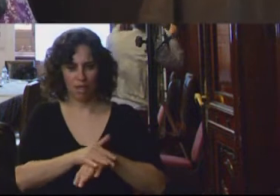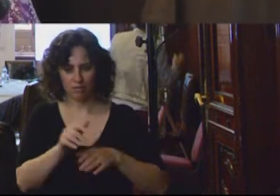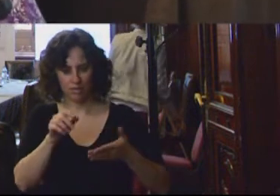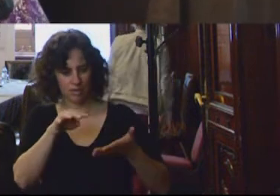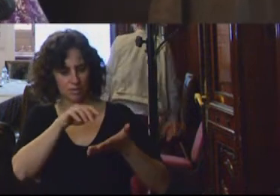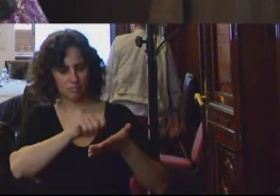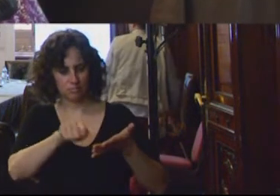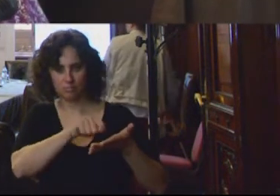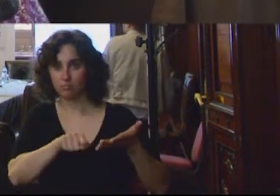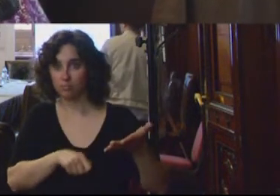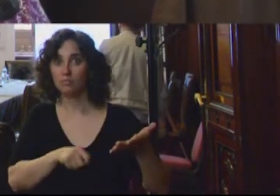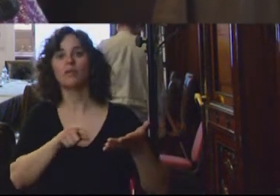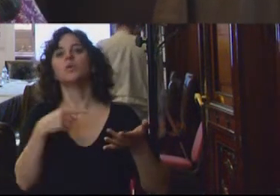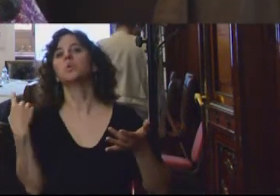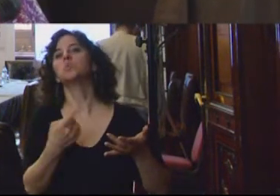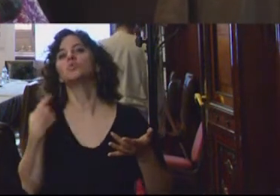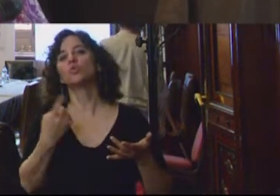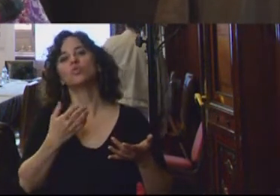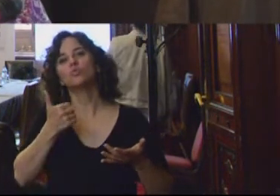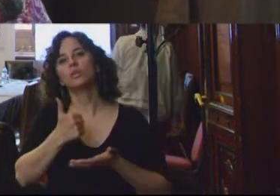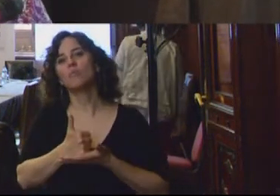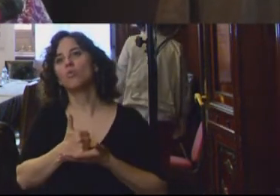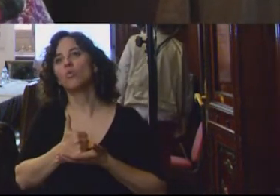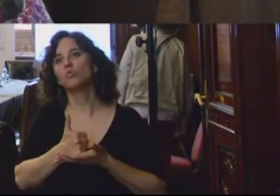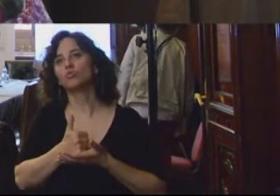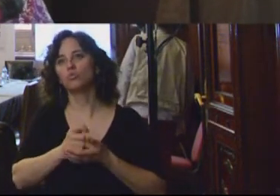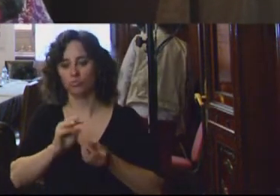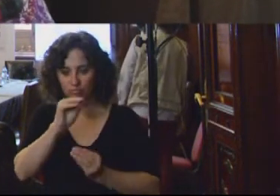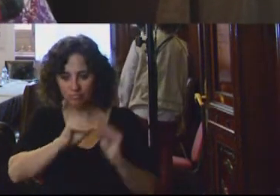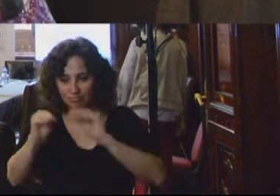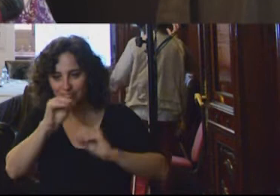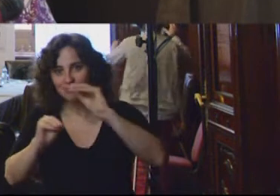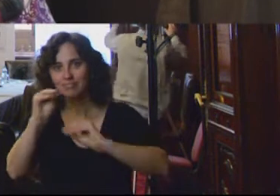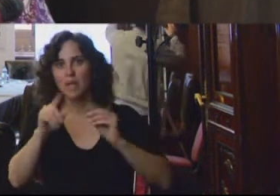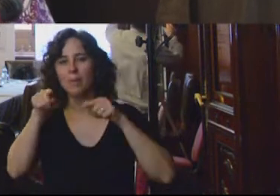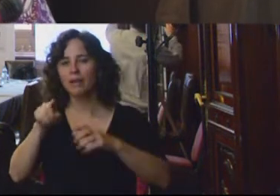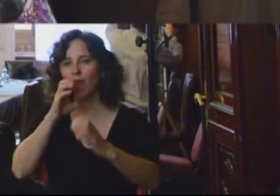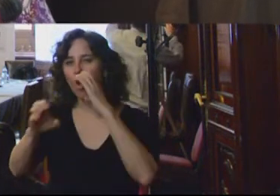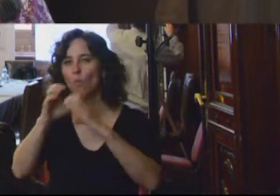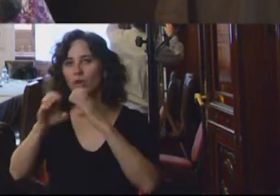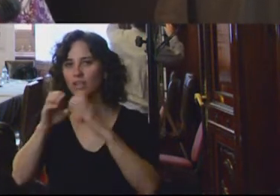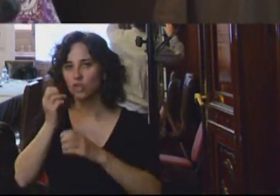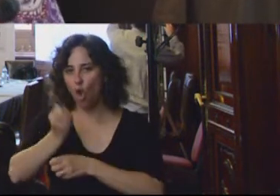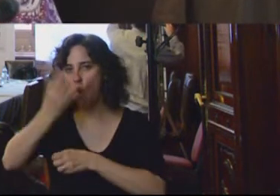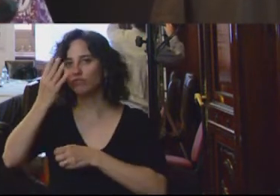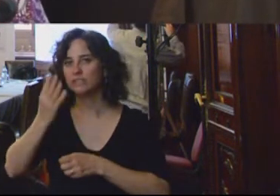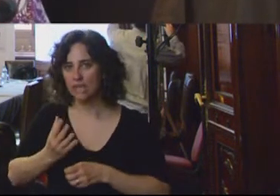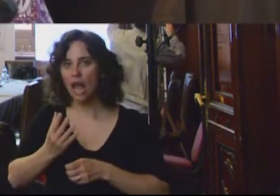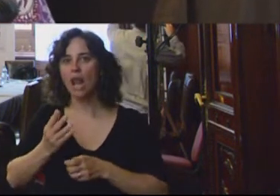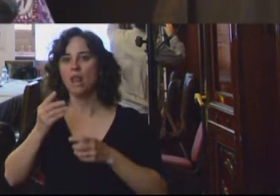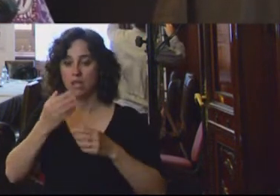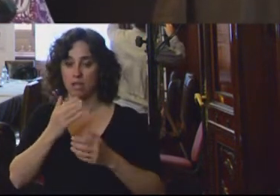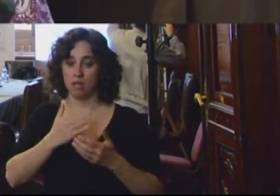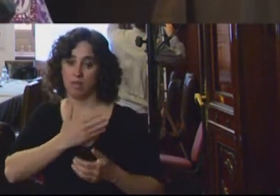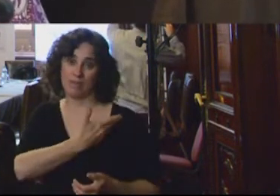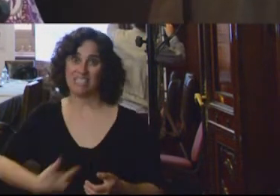país, estamos haciendo los arreglos para esta comunicación oficial al señor presidente